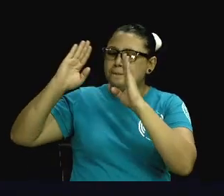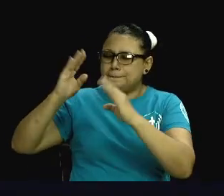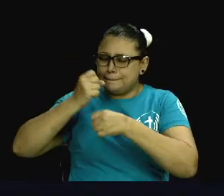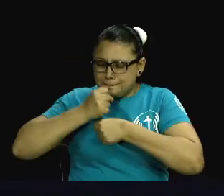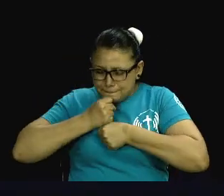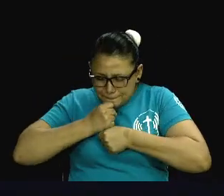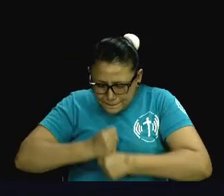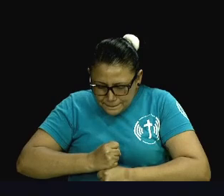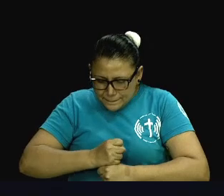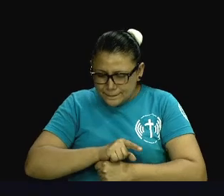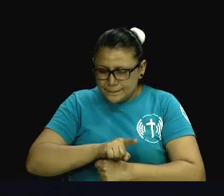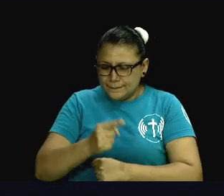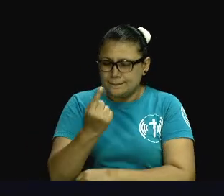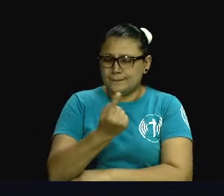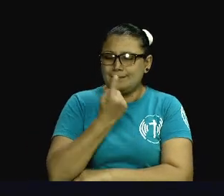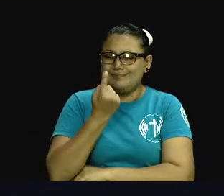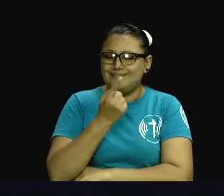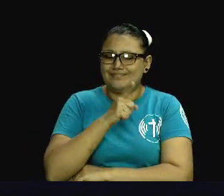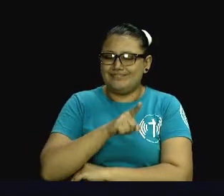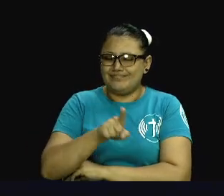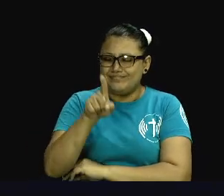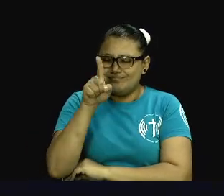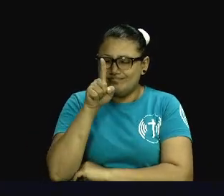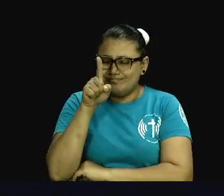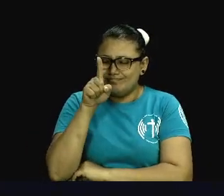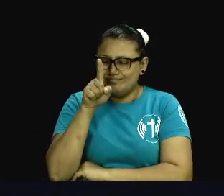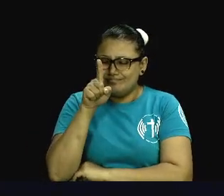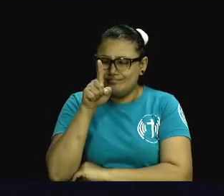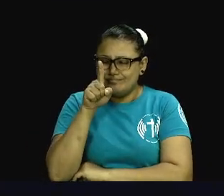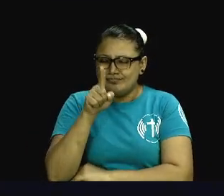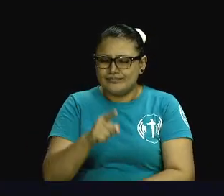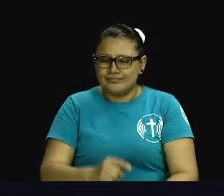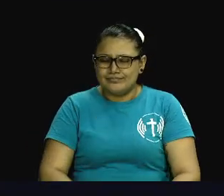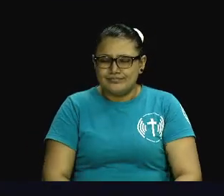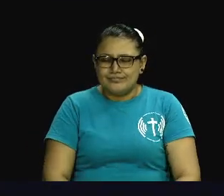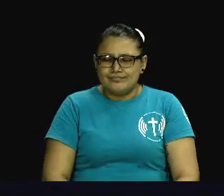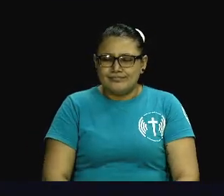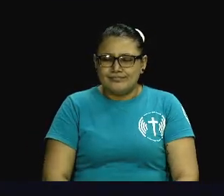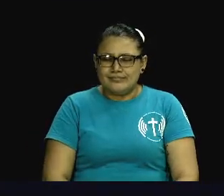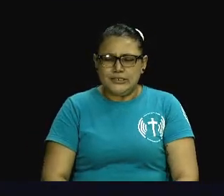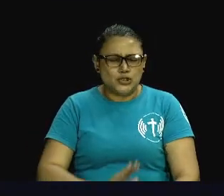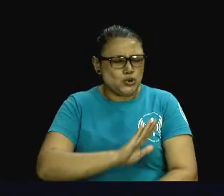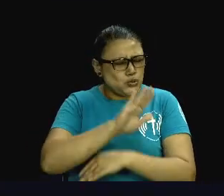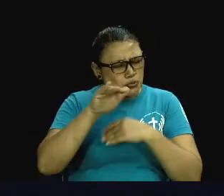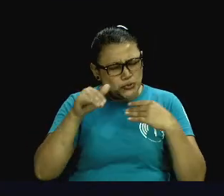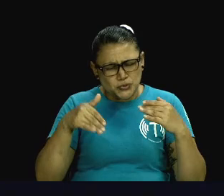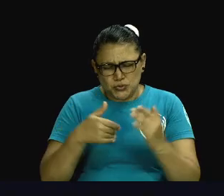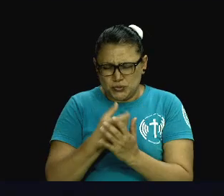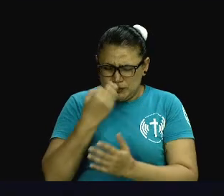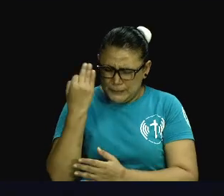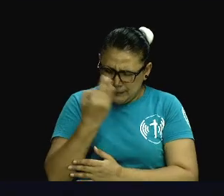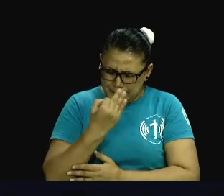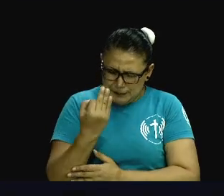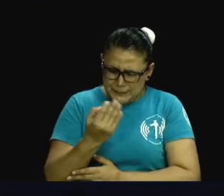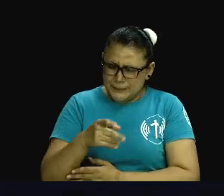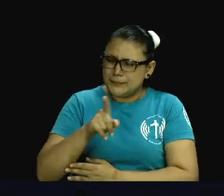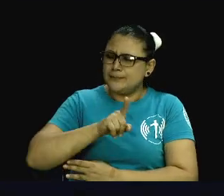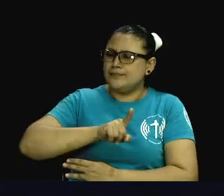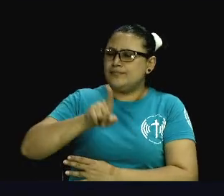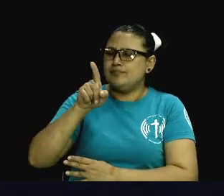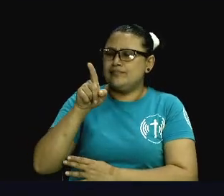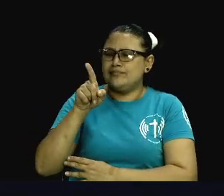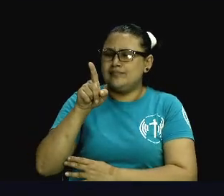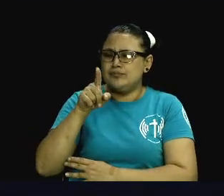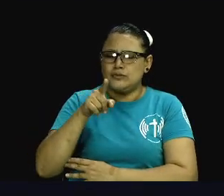confiar para que tú seas todo lo que necesitamos en esta